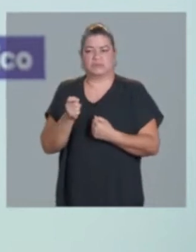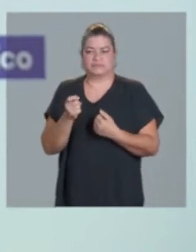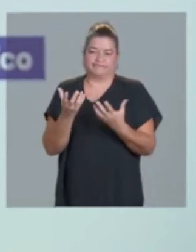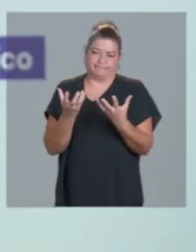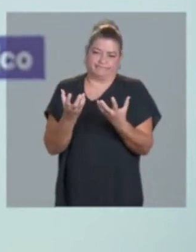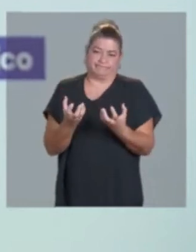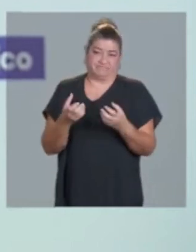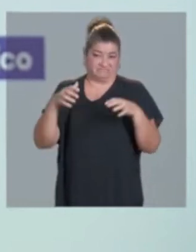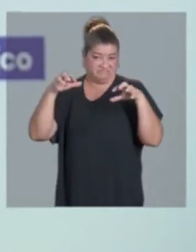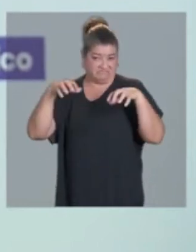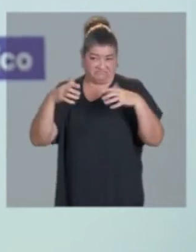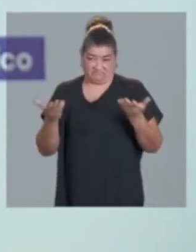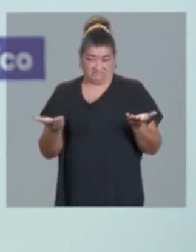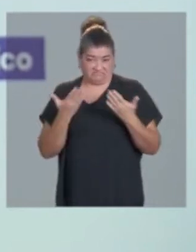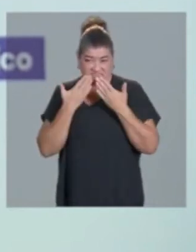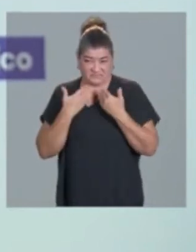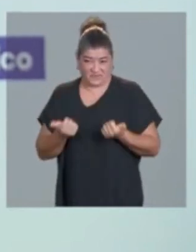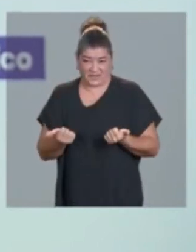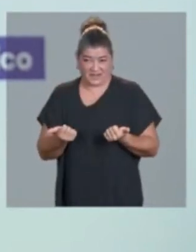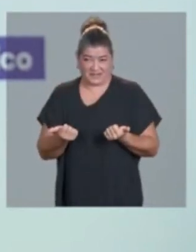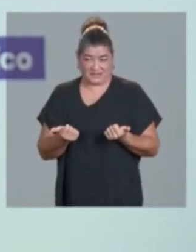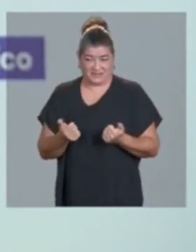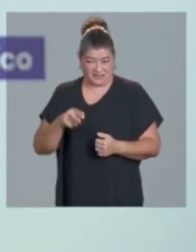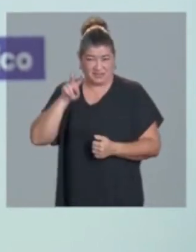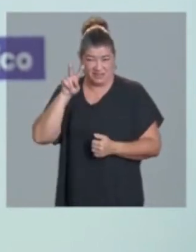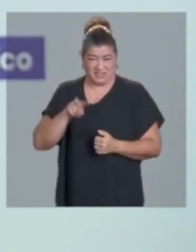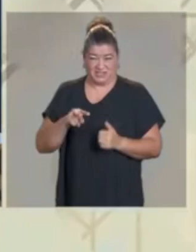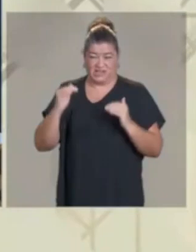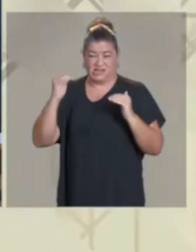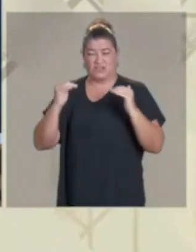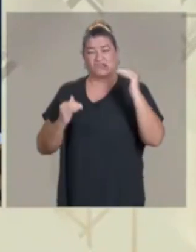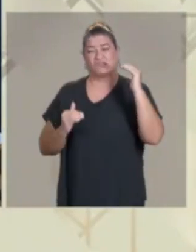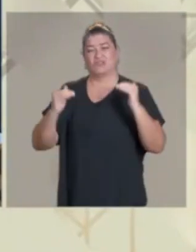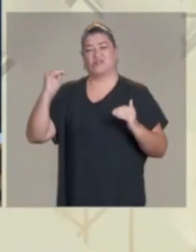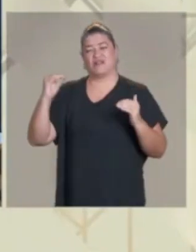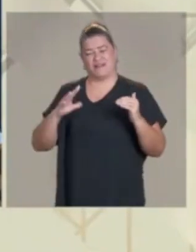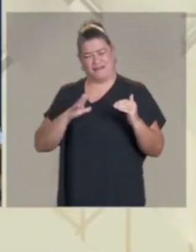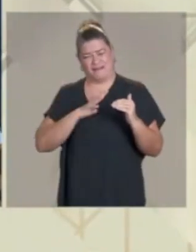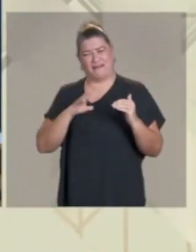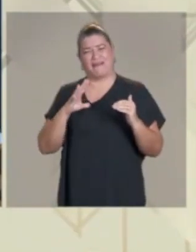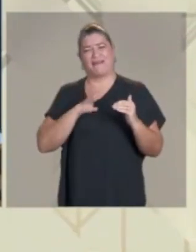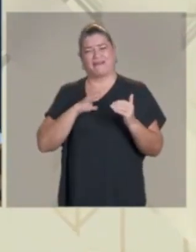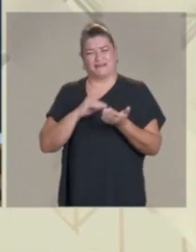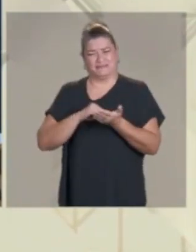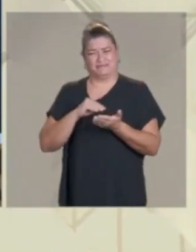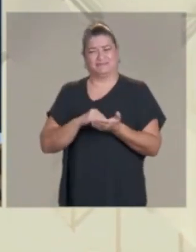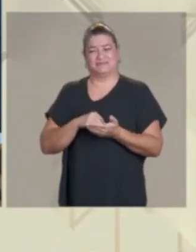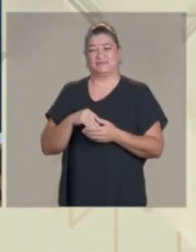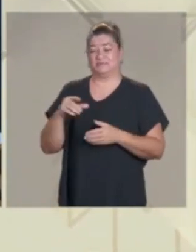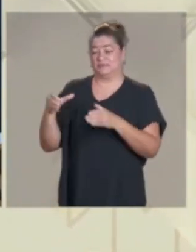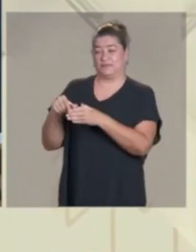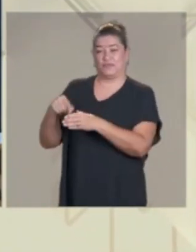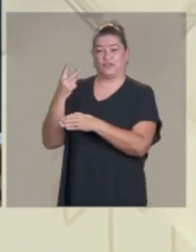desigualdad. El 70% del volumen de aguas concesionadas en este país está concentrado en el 2% de los titulares. Tan solo